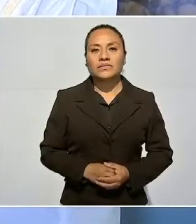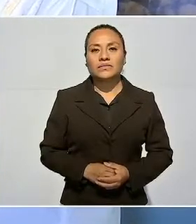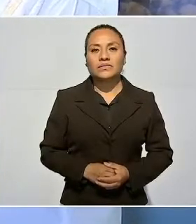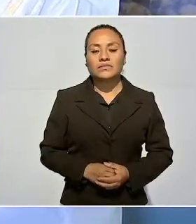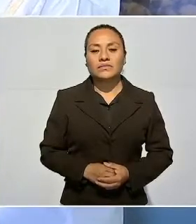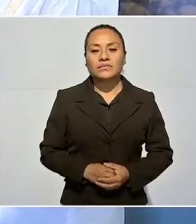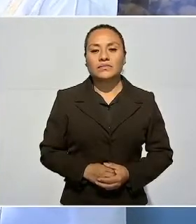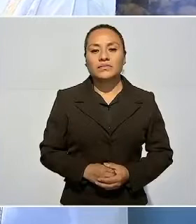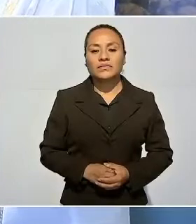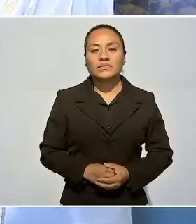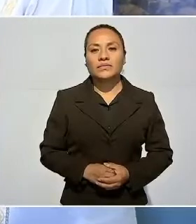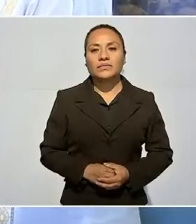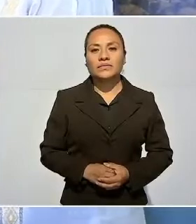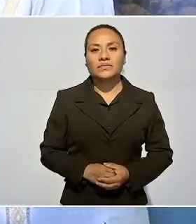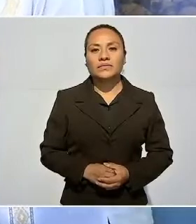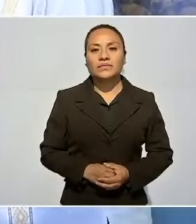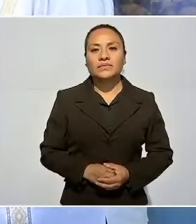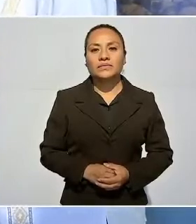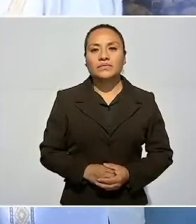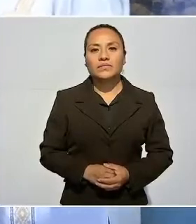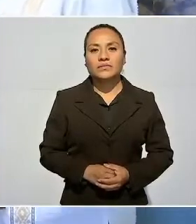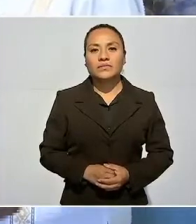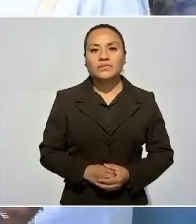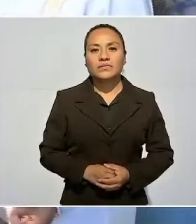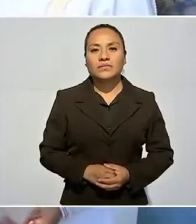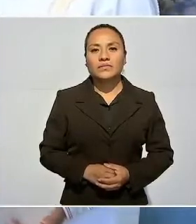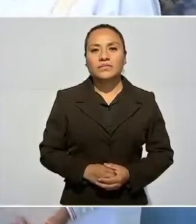petición, por favor, señor presidente.